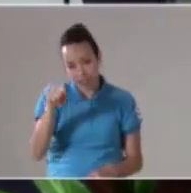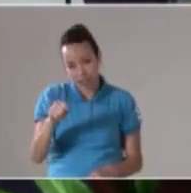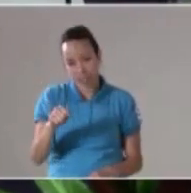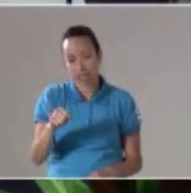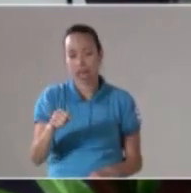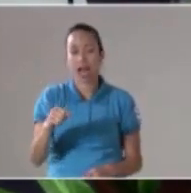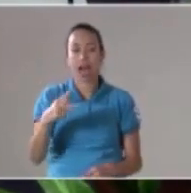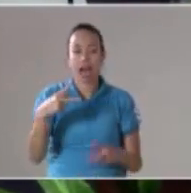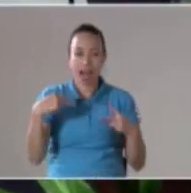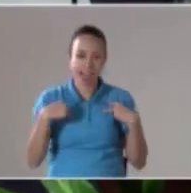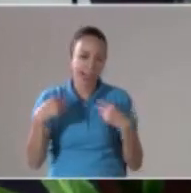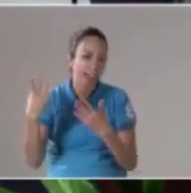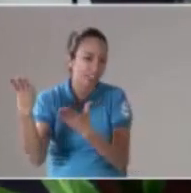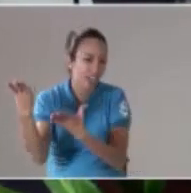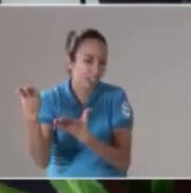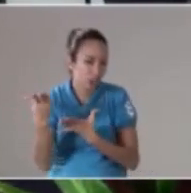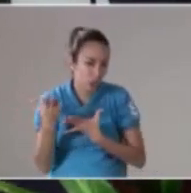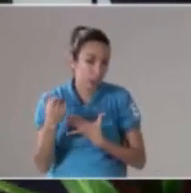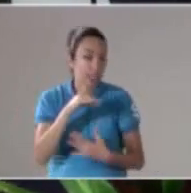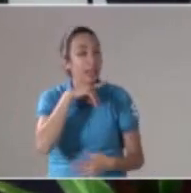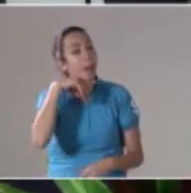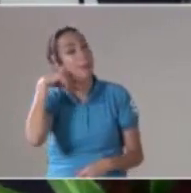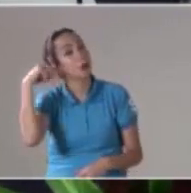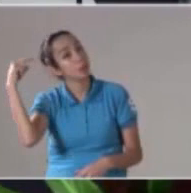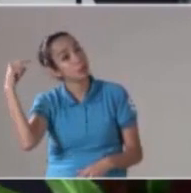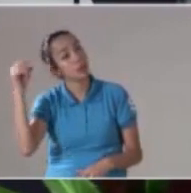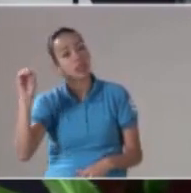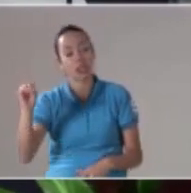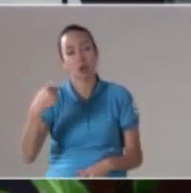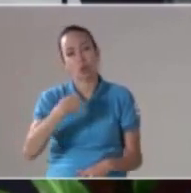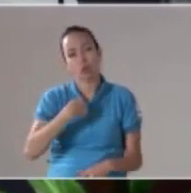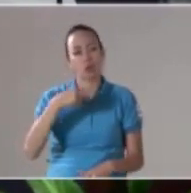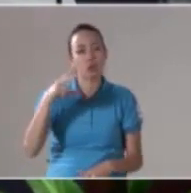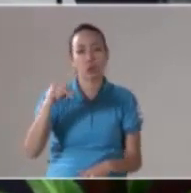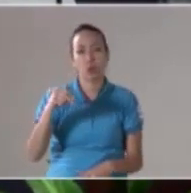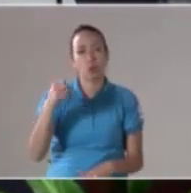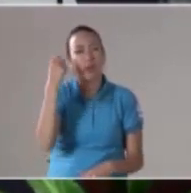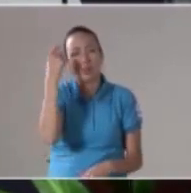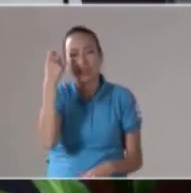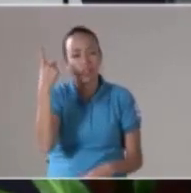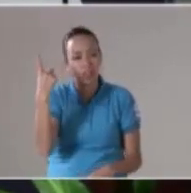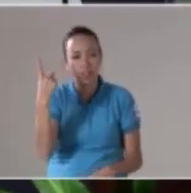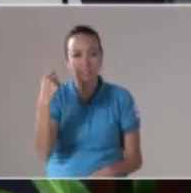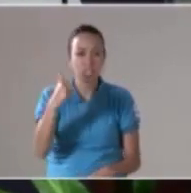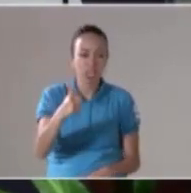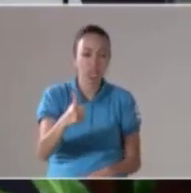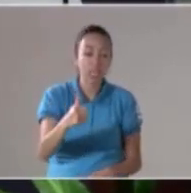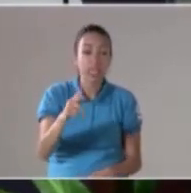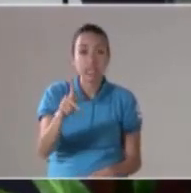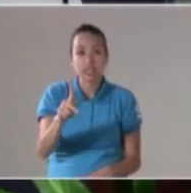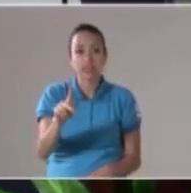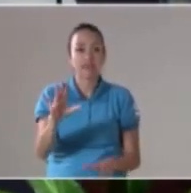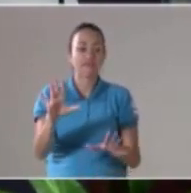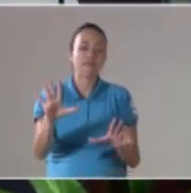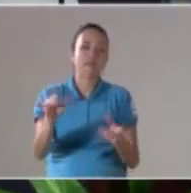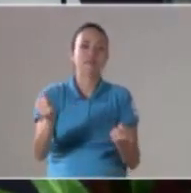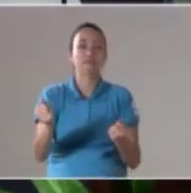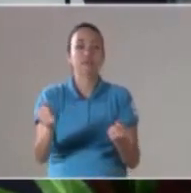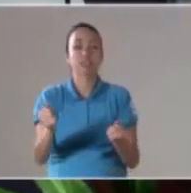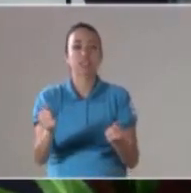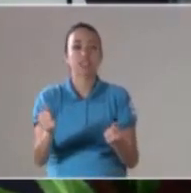atracción que uno todavía no logra distinguir, y que le llaman que